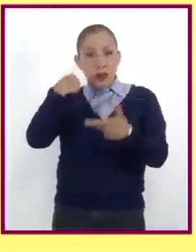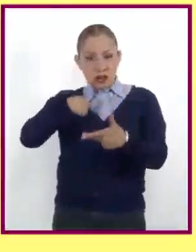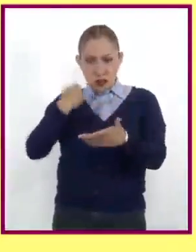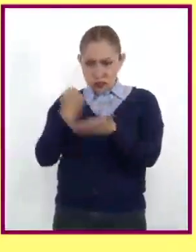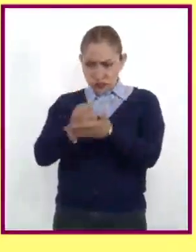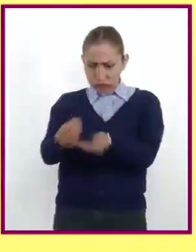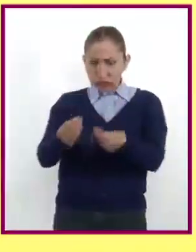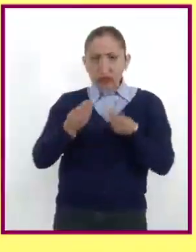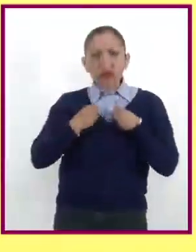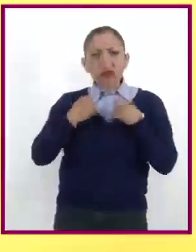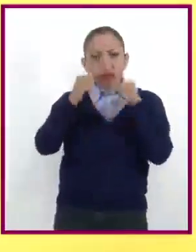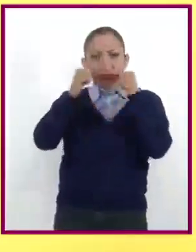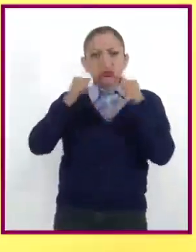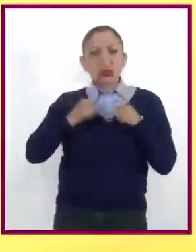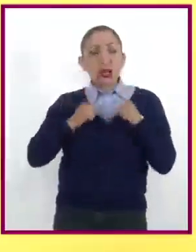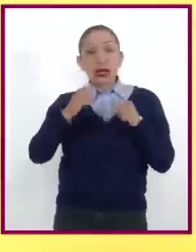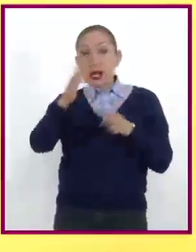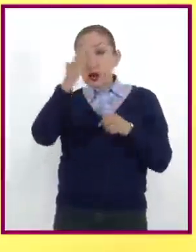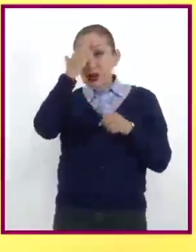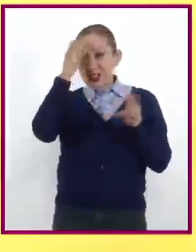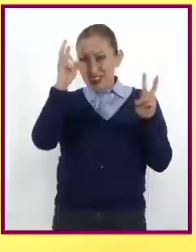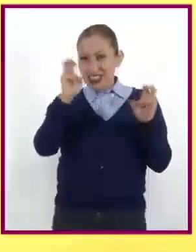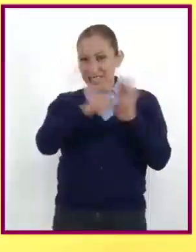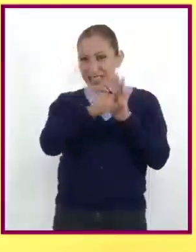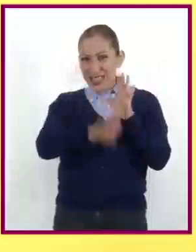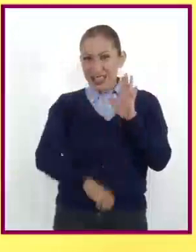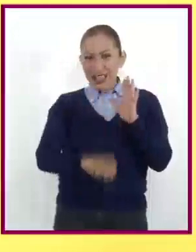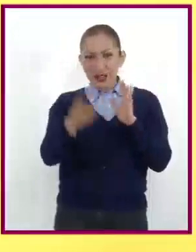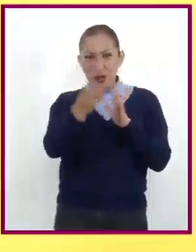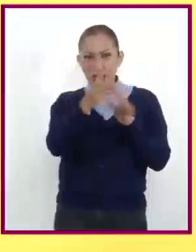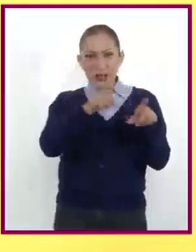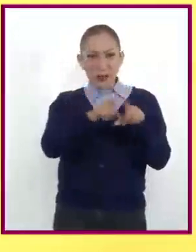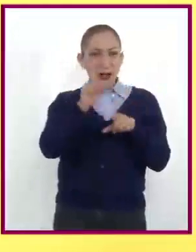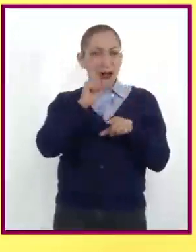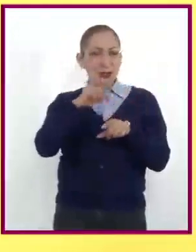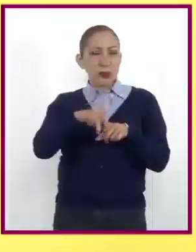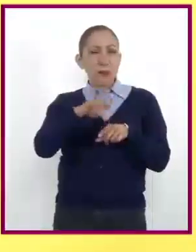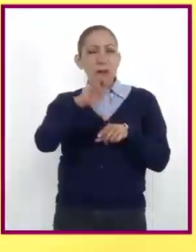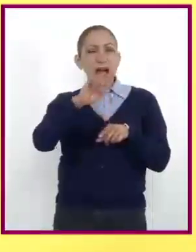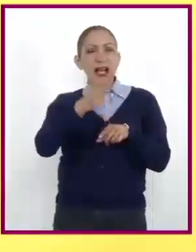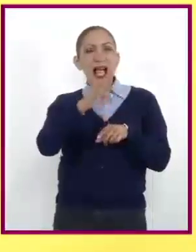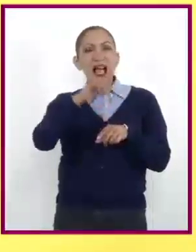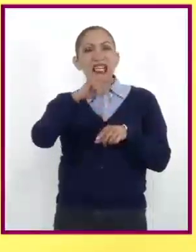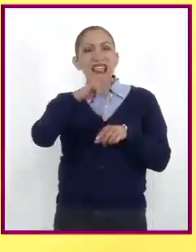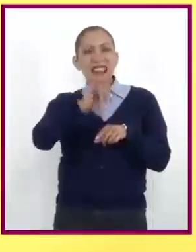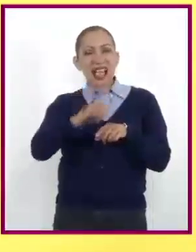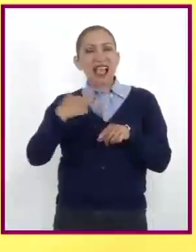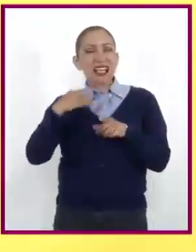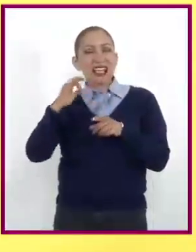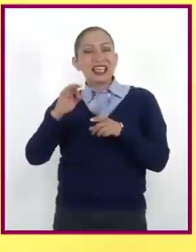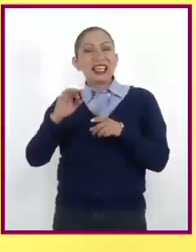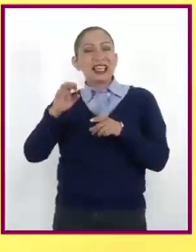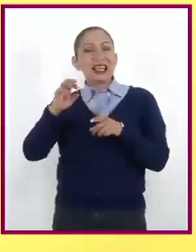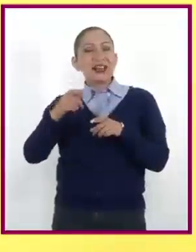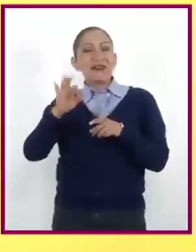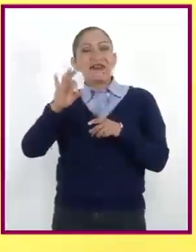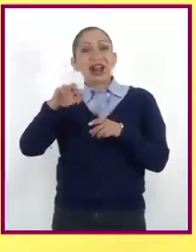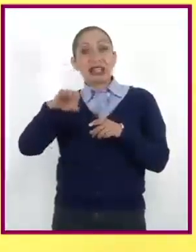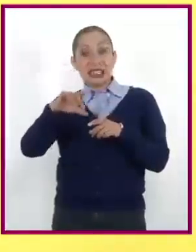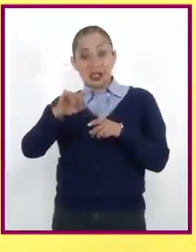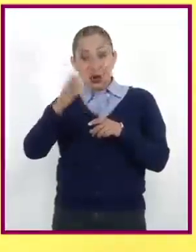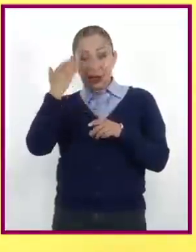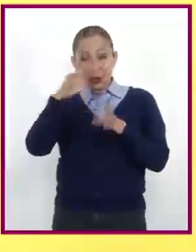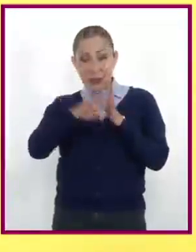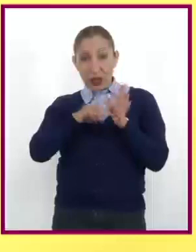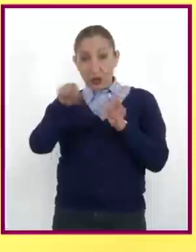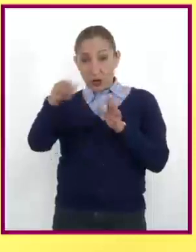su cumplimiento. ¿Recuerdan el caso de Margarita y Francisco? Los dos estudiantes indígenas del video.